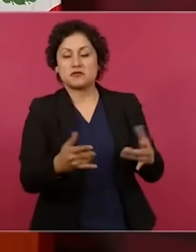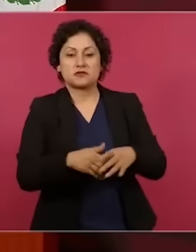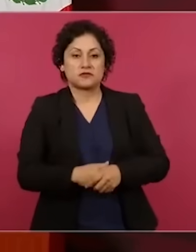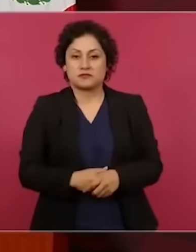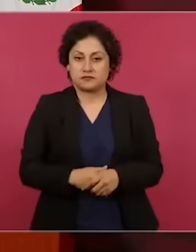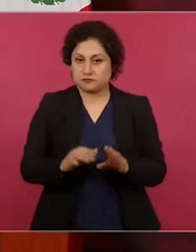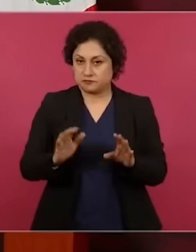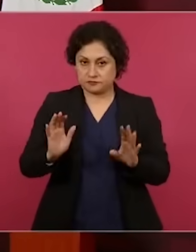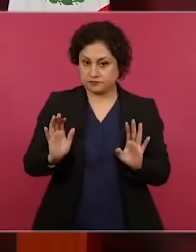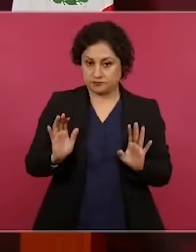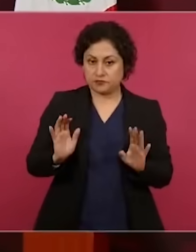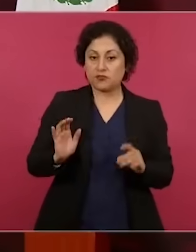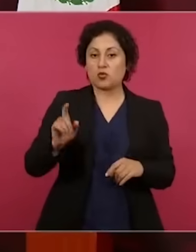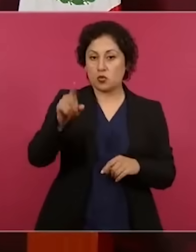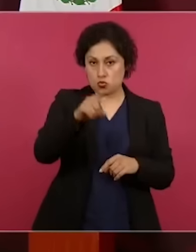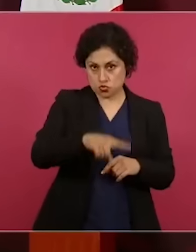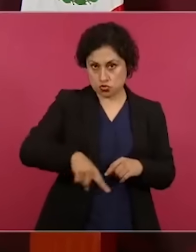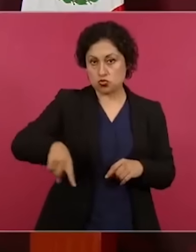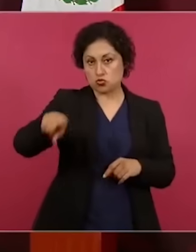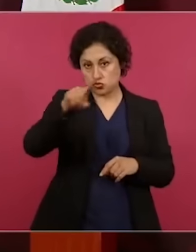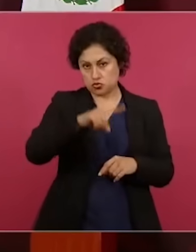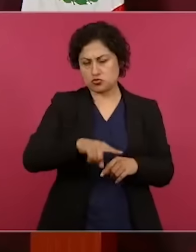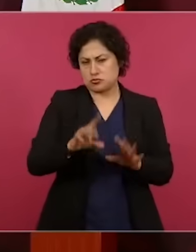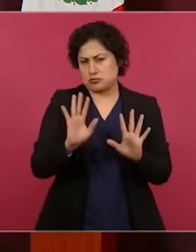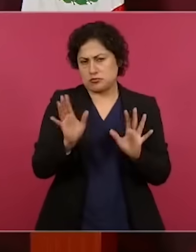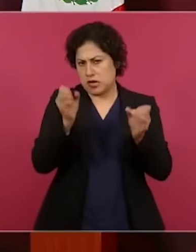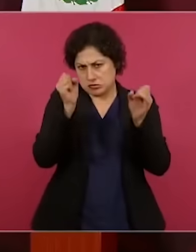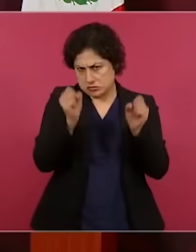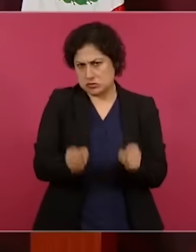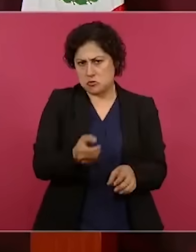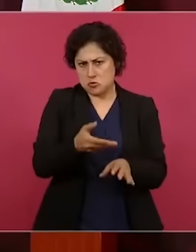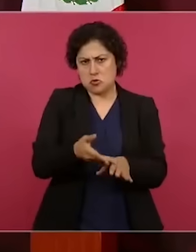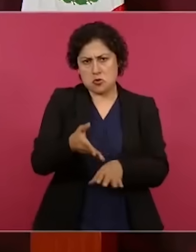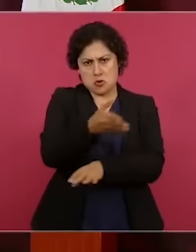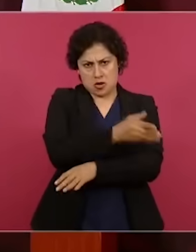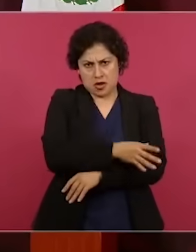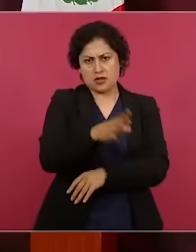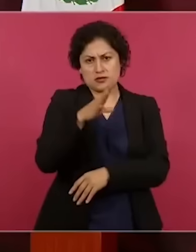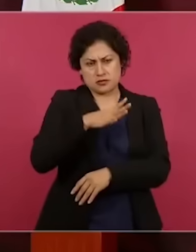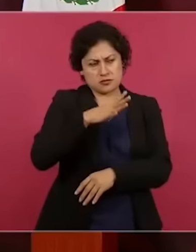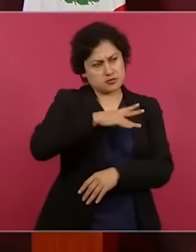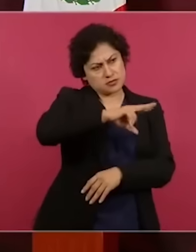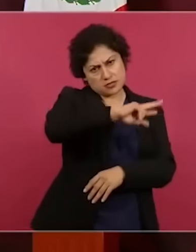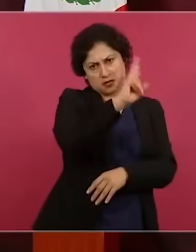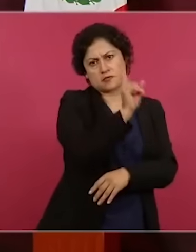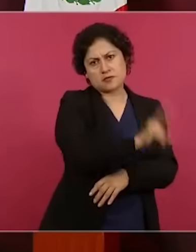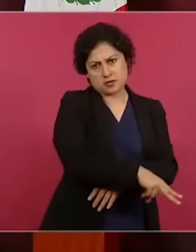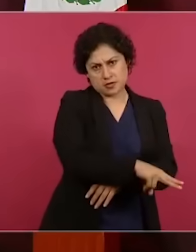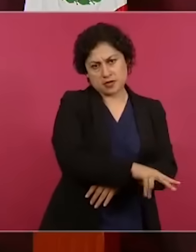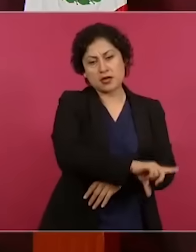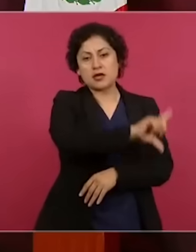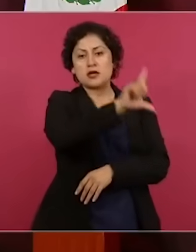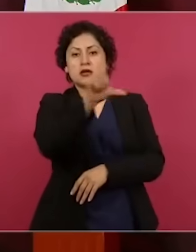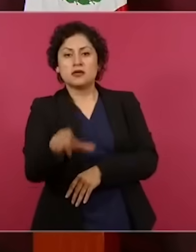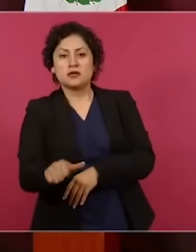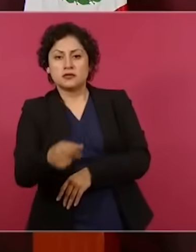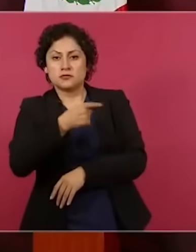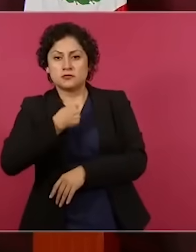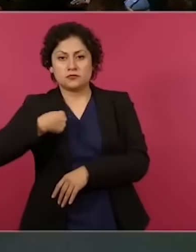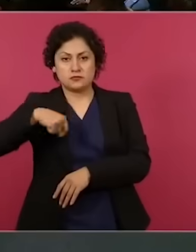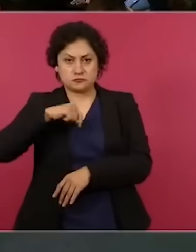verdad histórica, seguramente está, y van a conocer la relatoría que nosotros presentamos